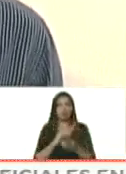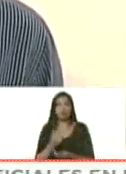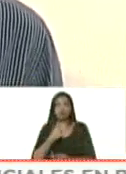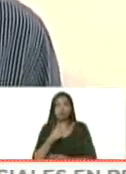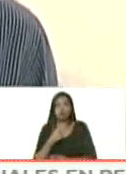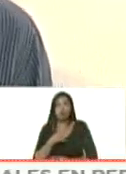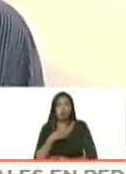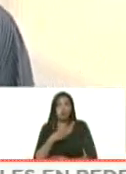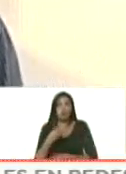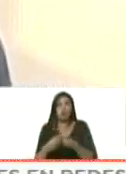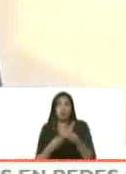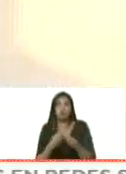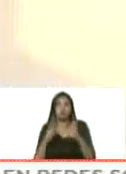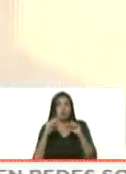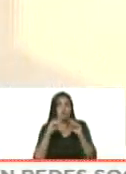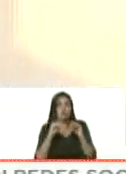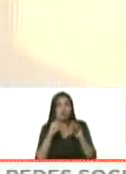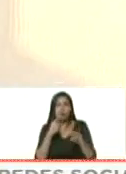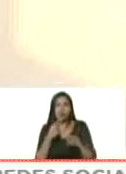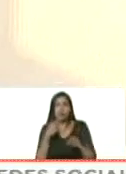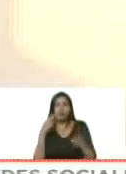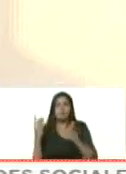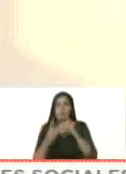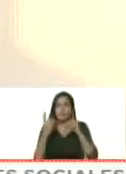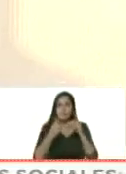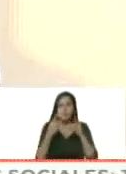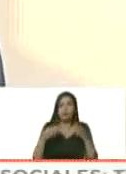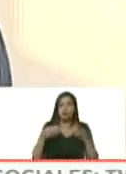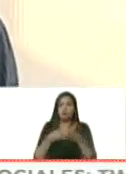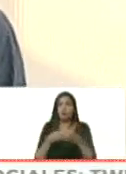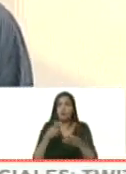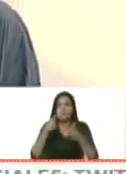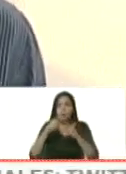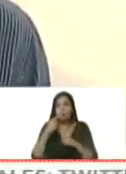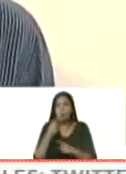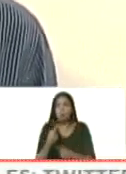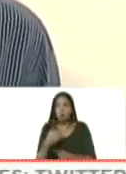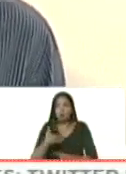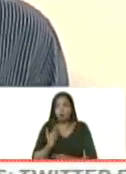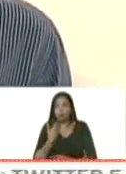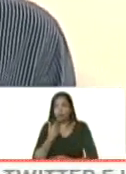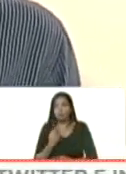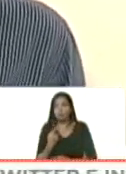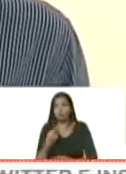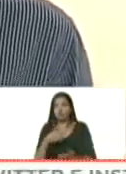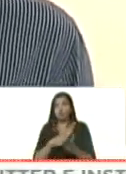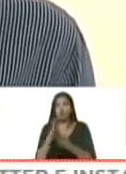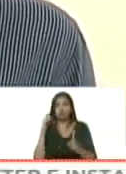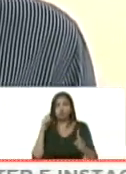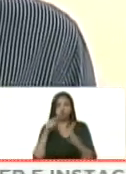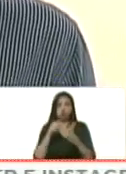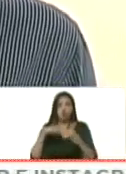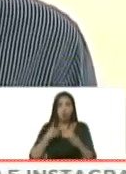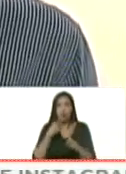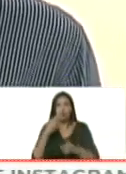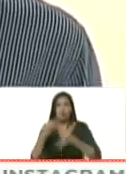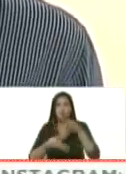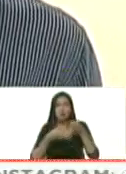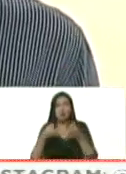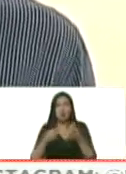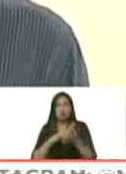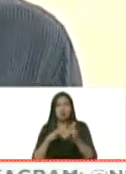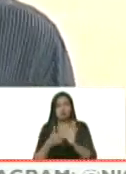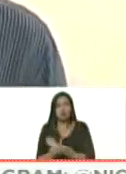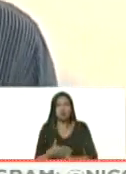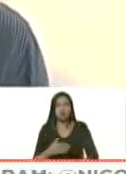no puedo hacer comentarios de lo que se ha discutido en la mesa, pero puedo hacer una sola infidencia de lo que allí